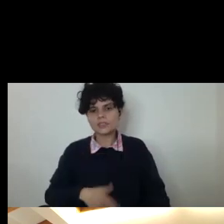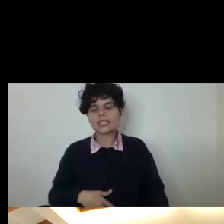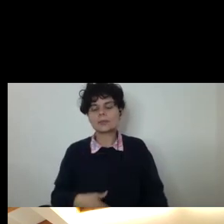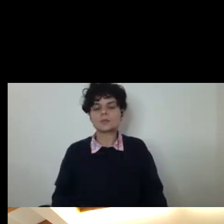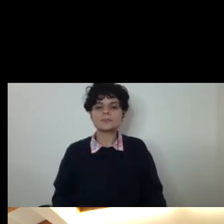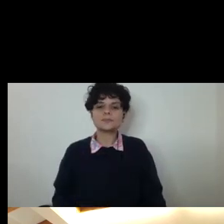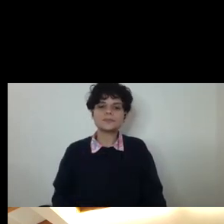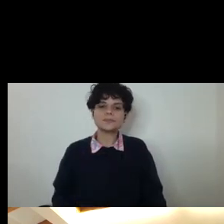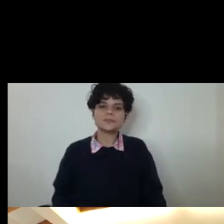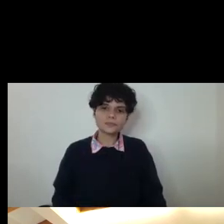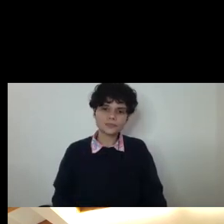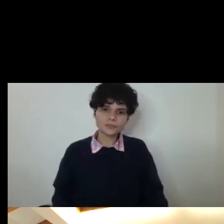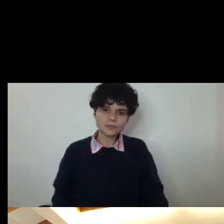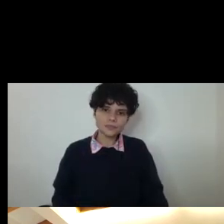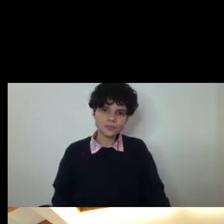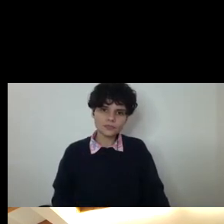Muñoz y Yamilet Moore.